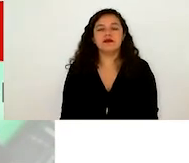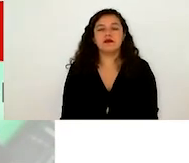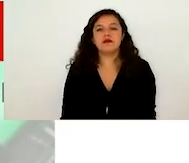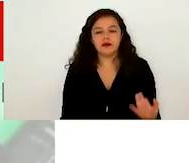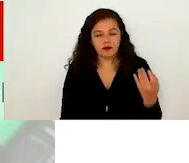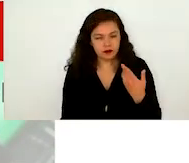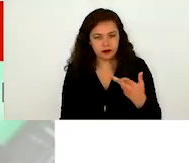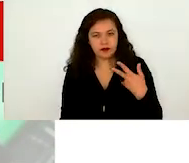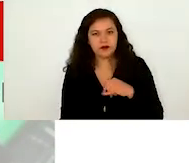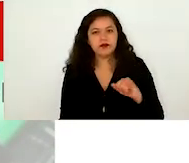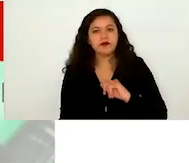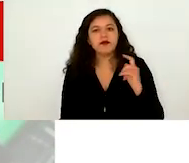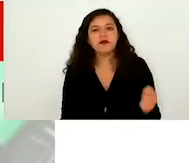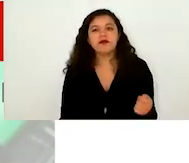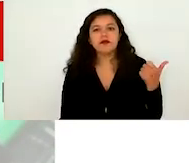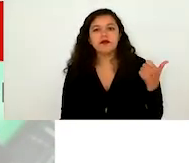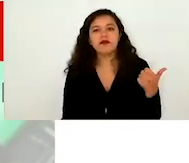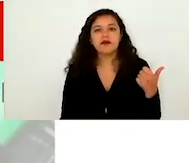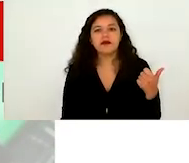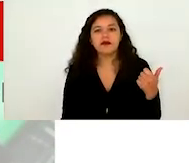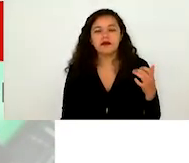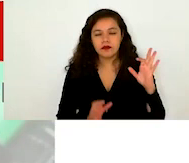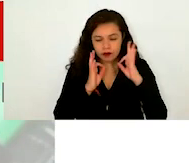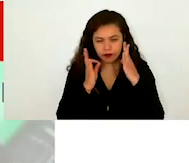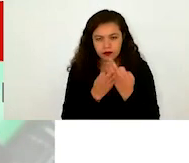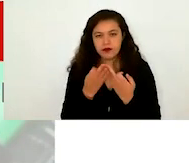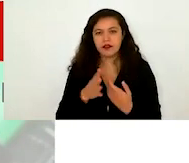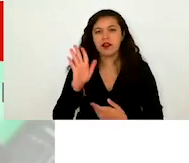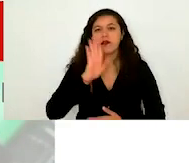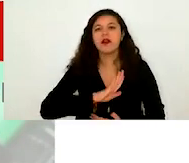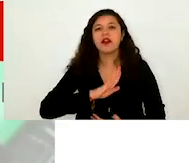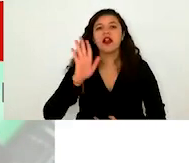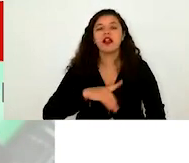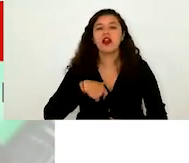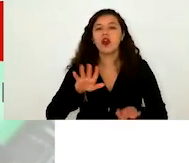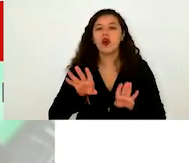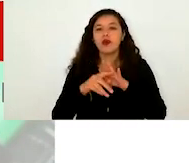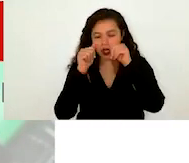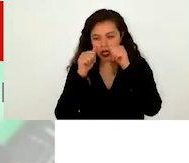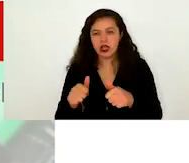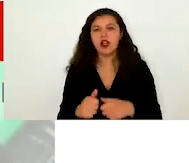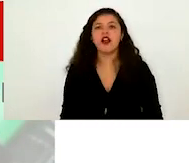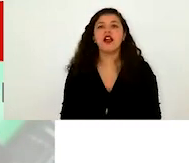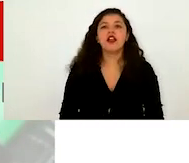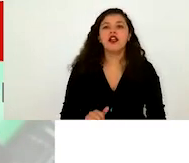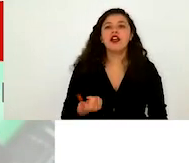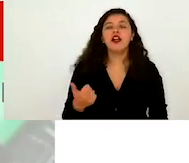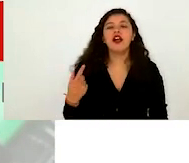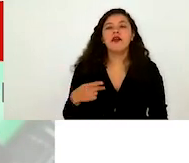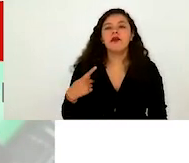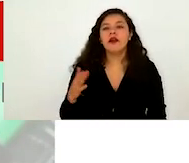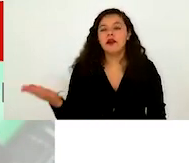la primera persona en esta posición parecer que está con la atención a esta otra